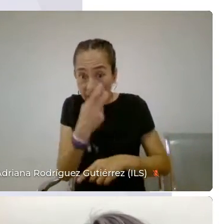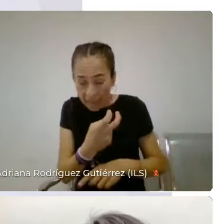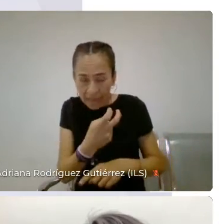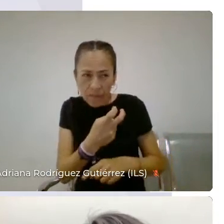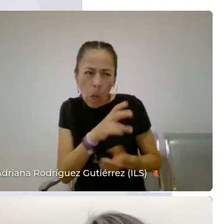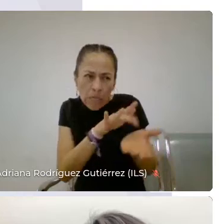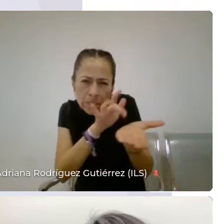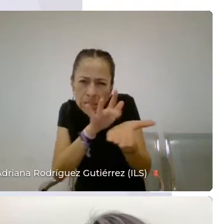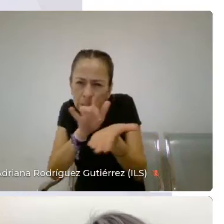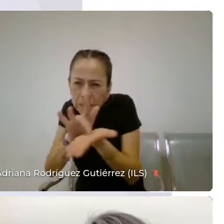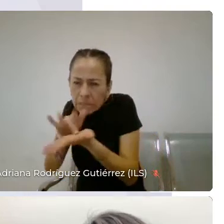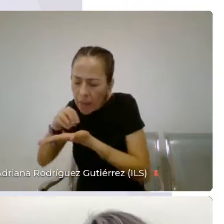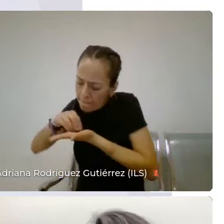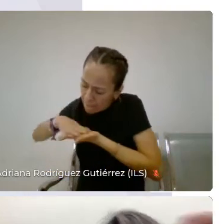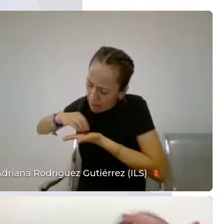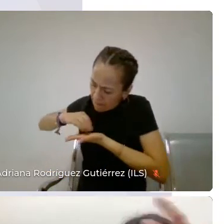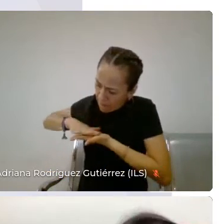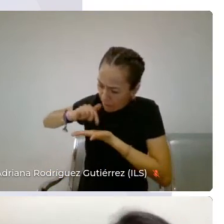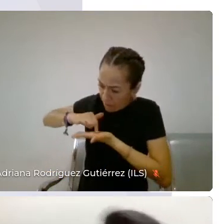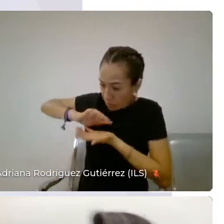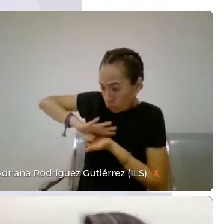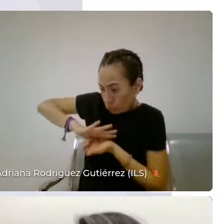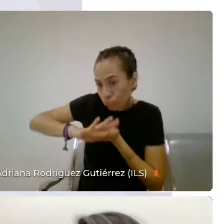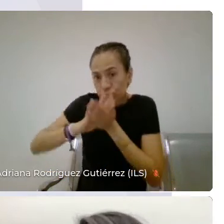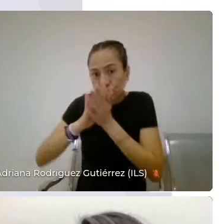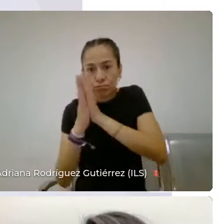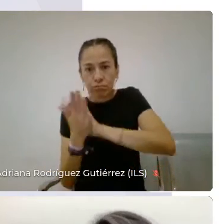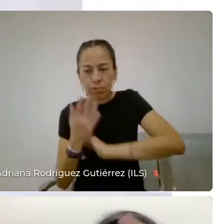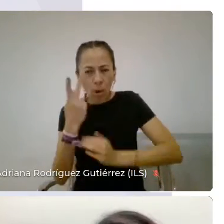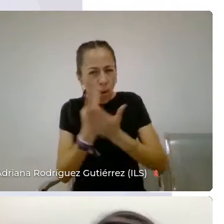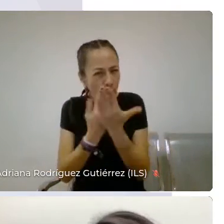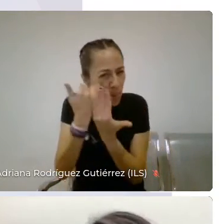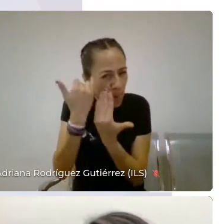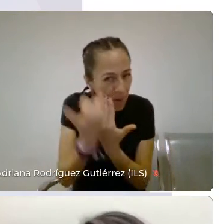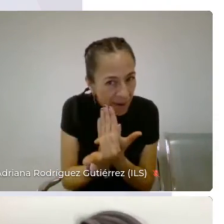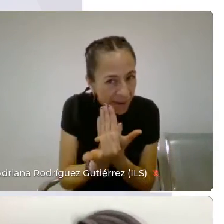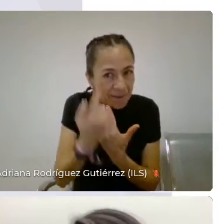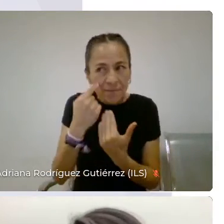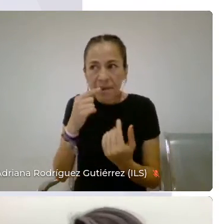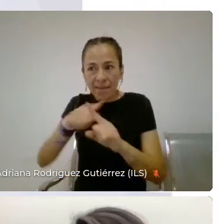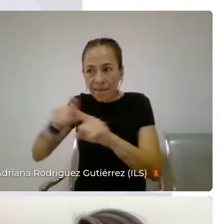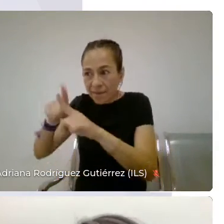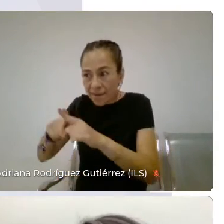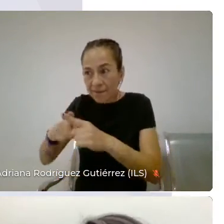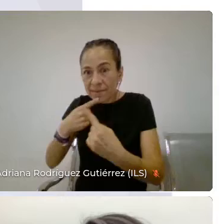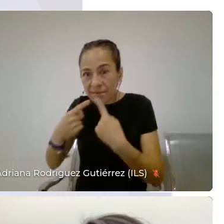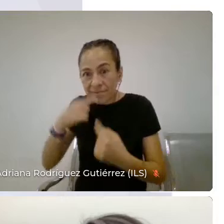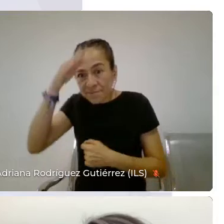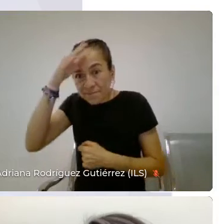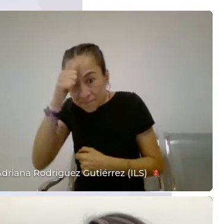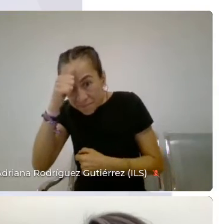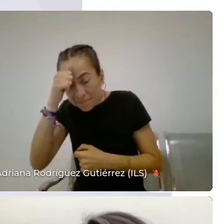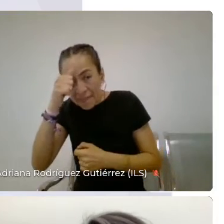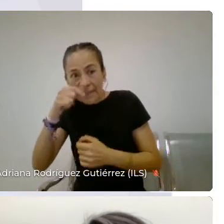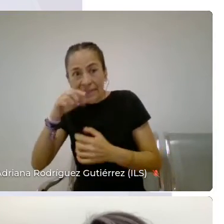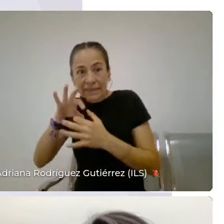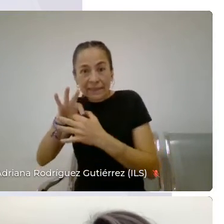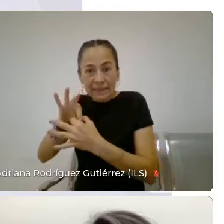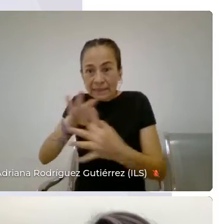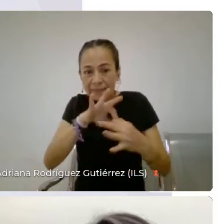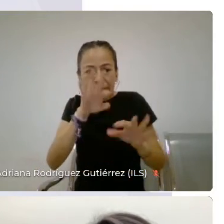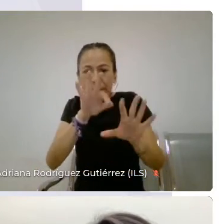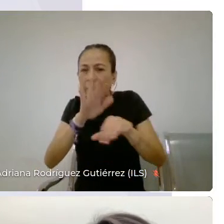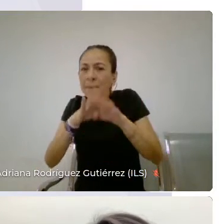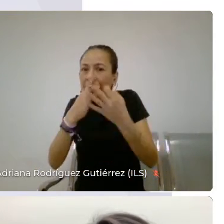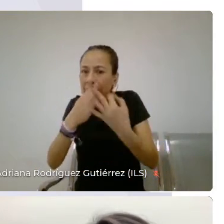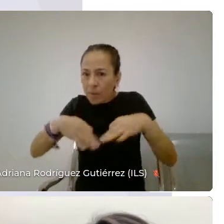proyectos además definidos entre varios y negociados entre varias prioridades, también ha sido un aprendizaje increíble que nos dejó, digamos, esa